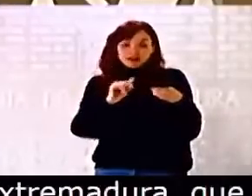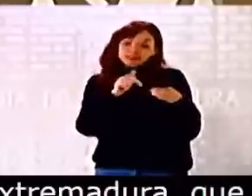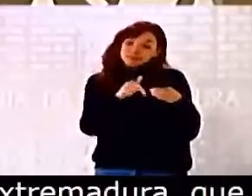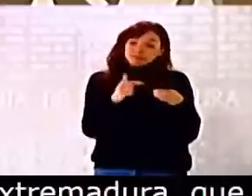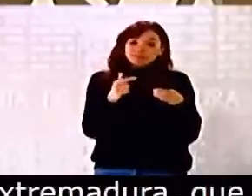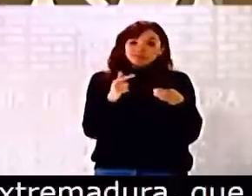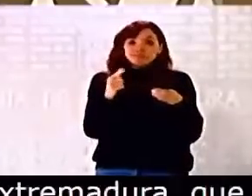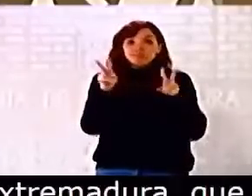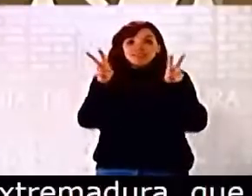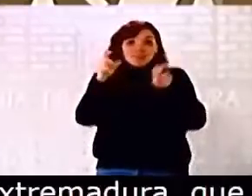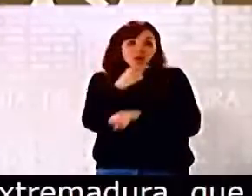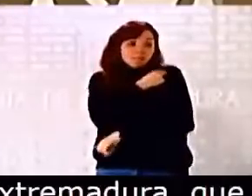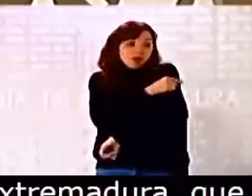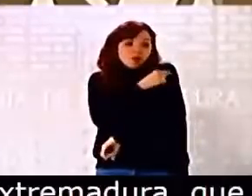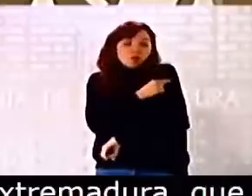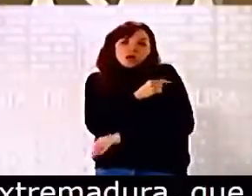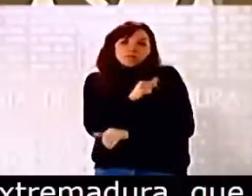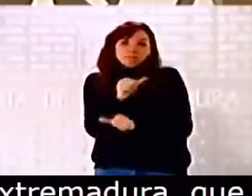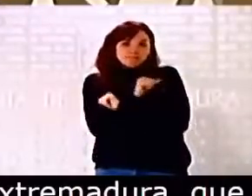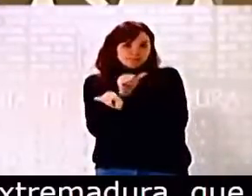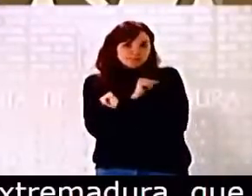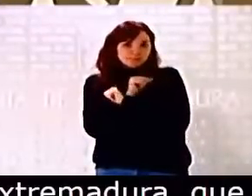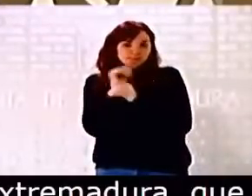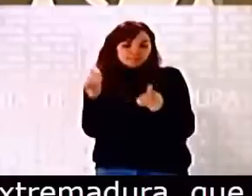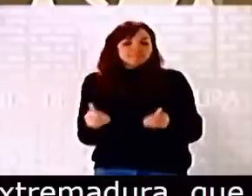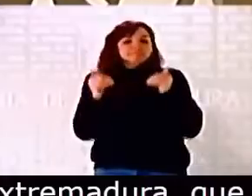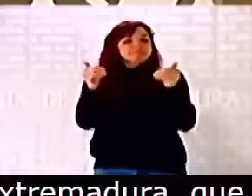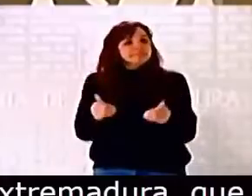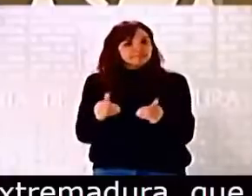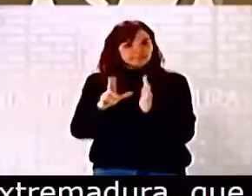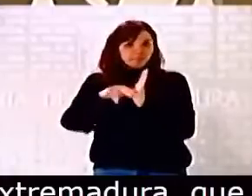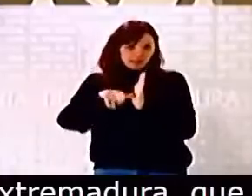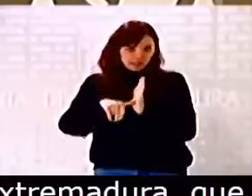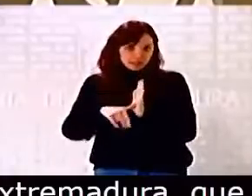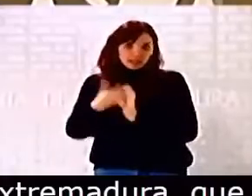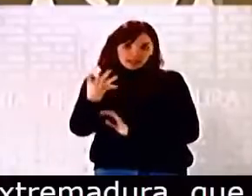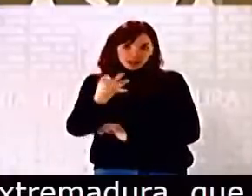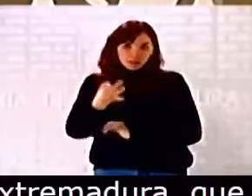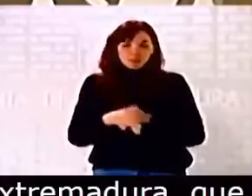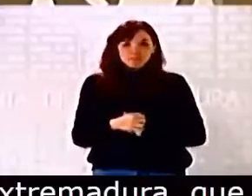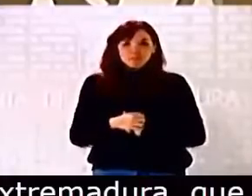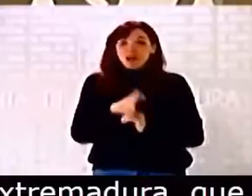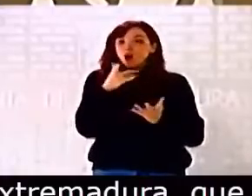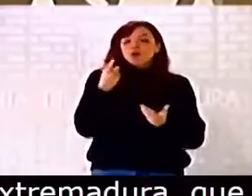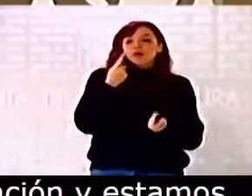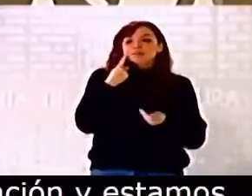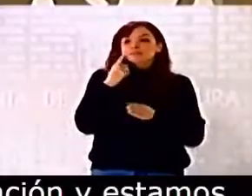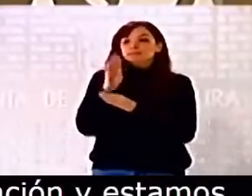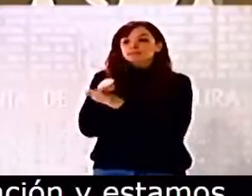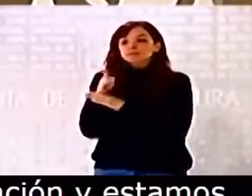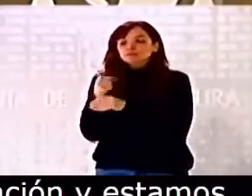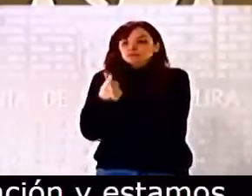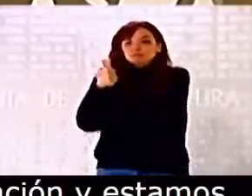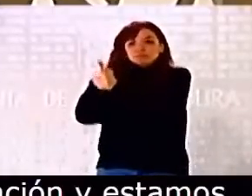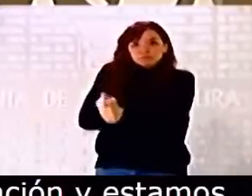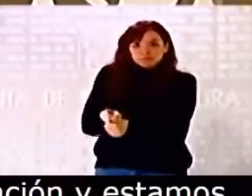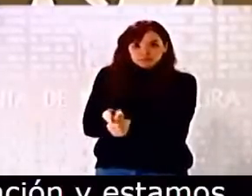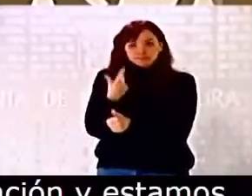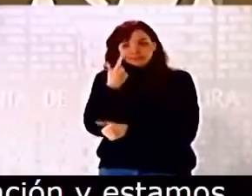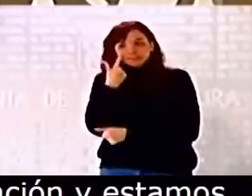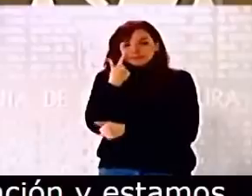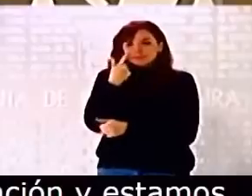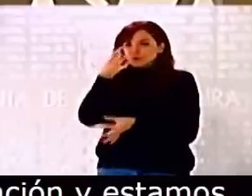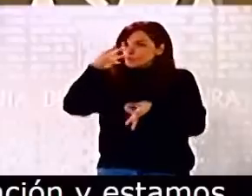de vacunación. Y estamos mimando a todas aquellas residencias, estamos siendo